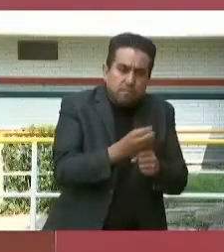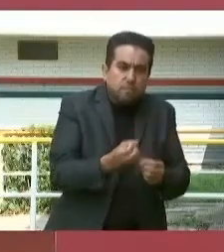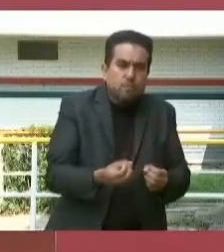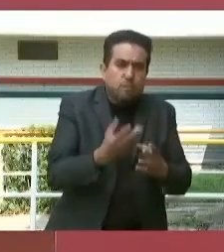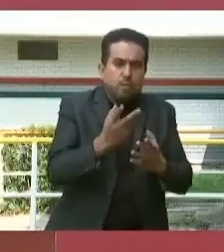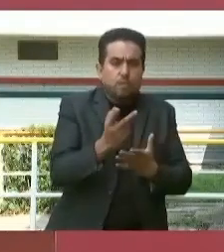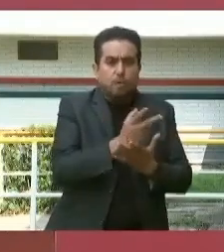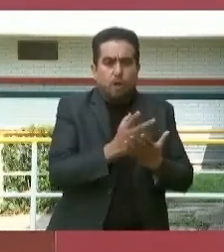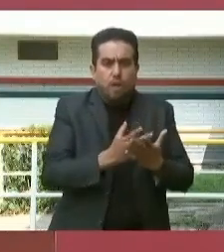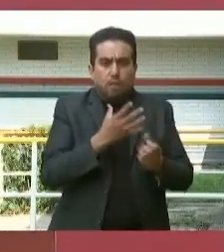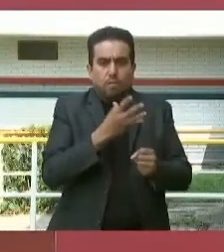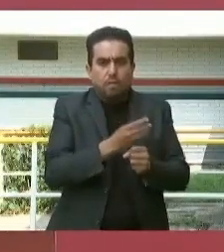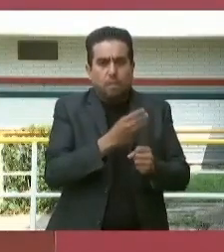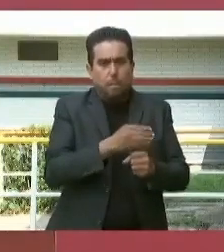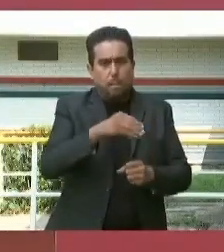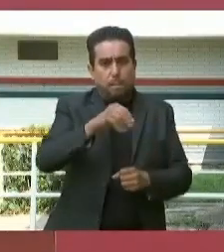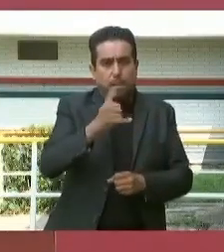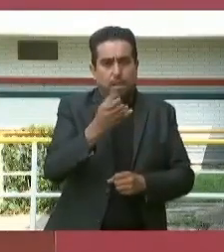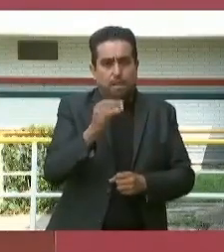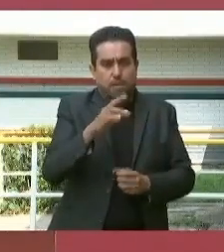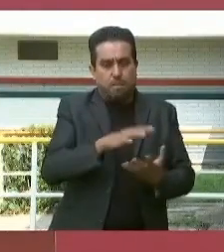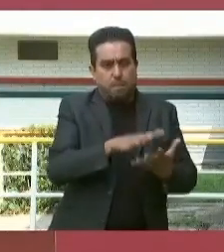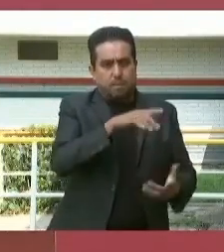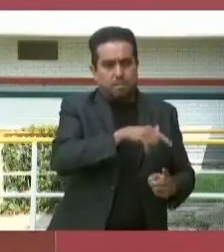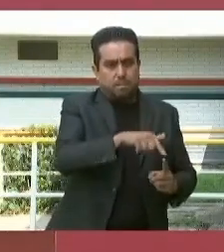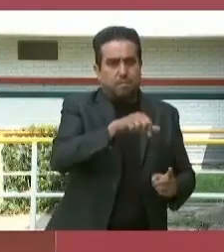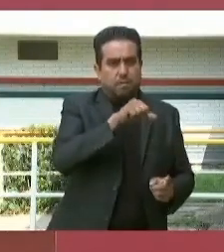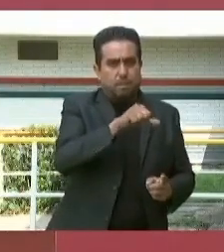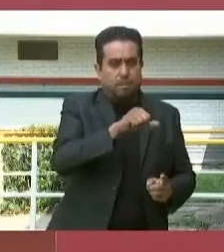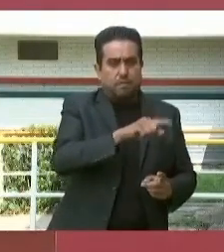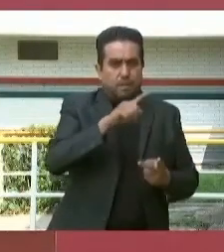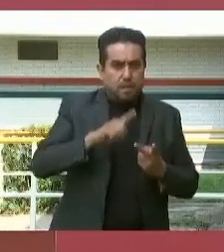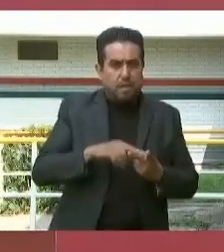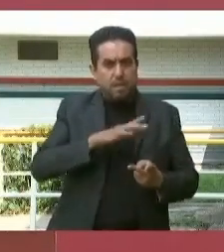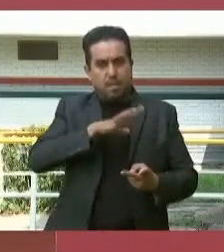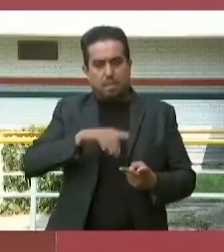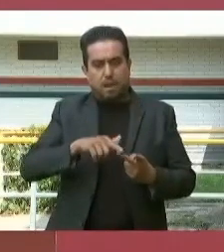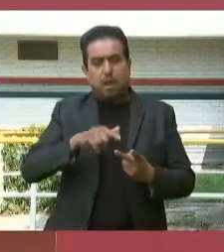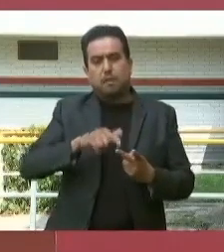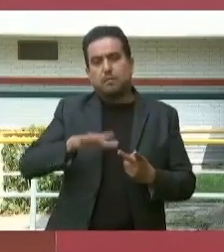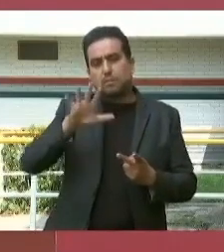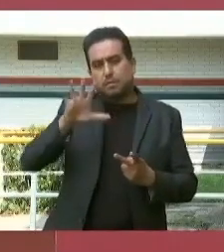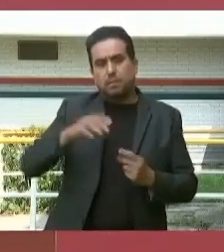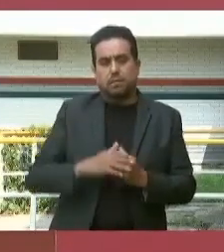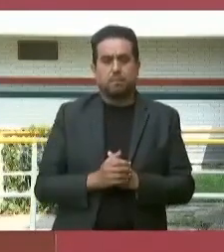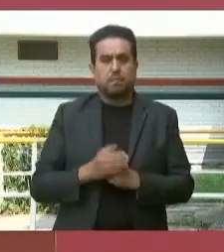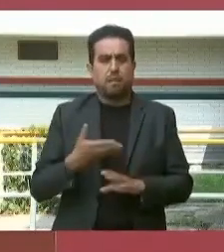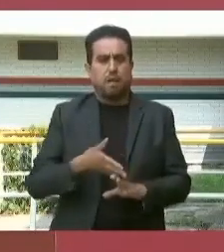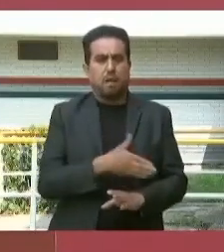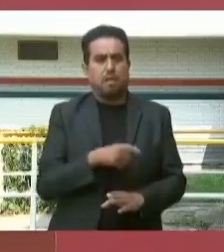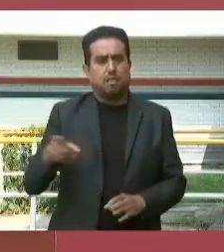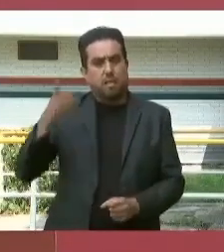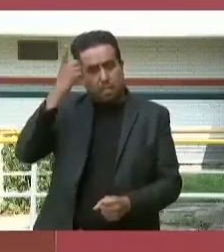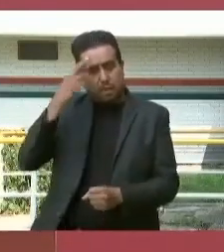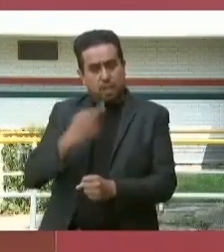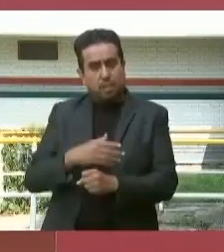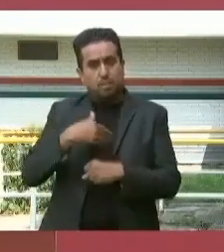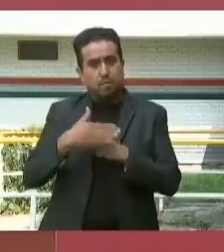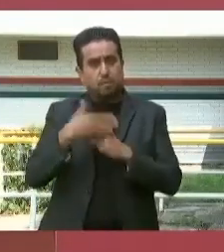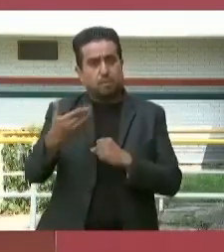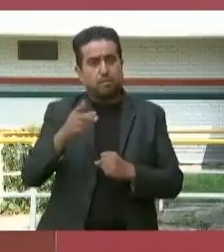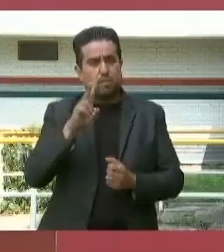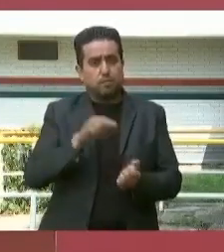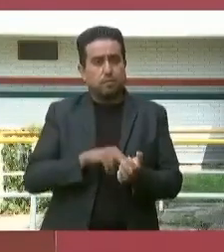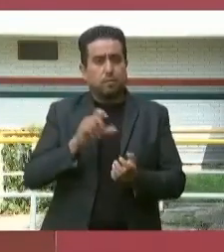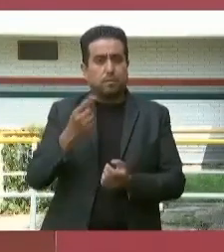programas de mantenimiento mayor 16 y rehabilitación general de 5 ya lo comentó el director para el 2021